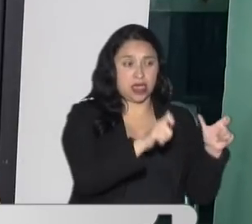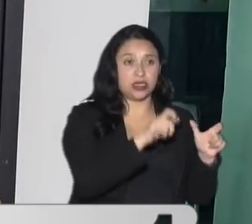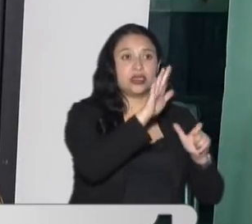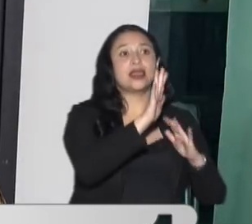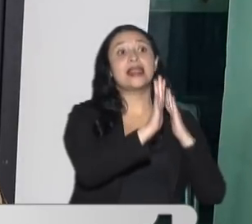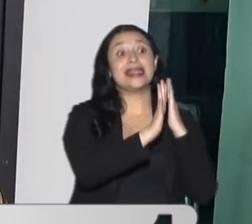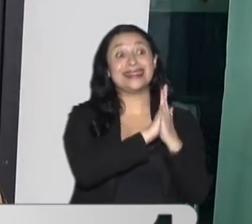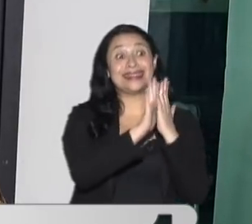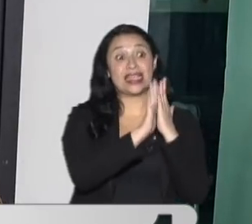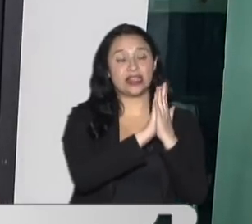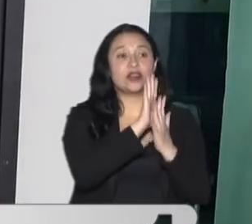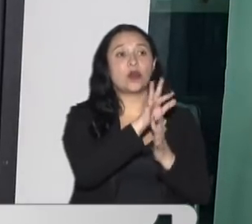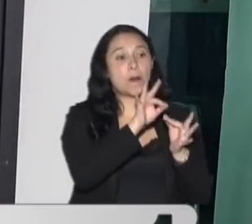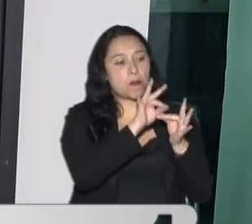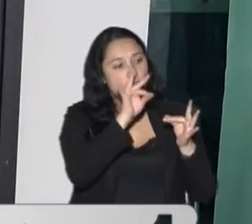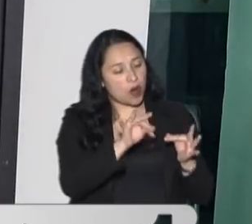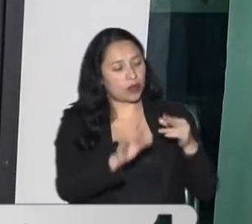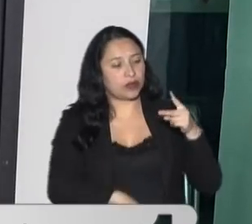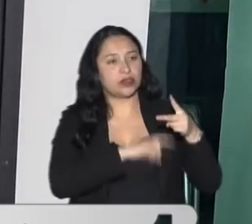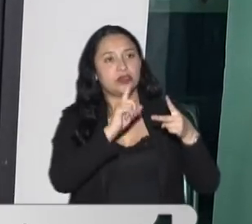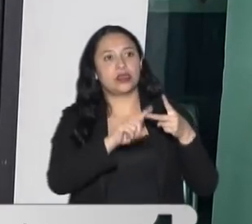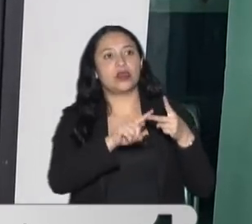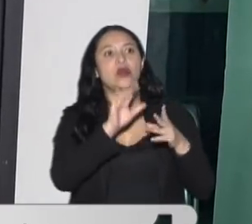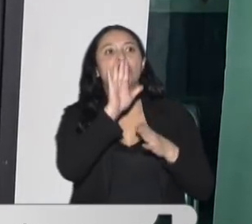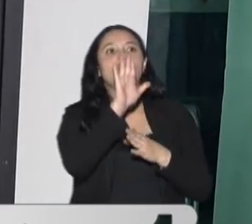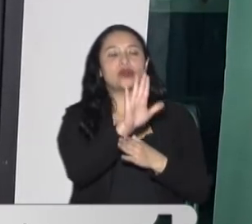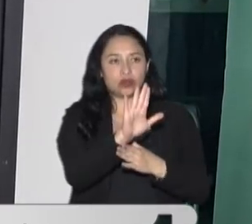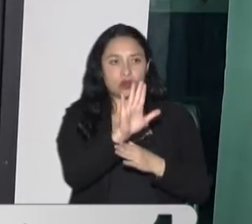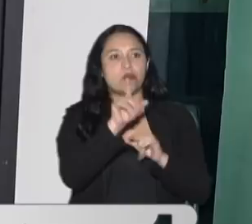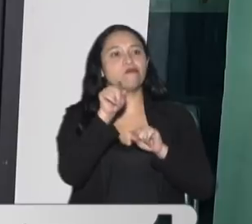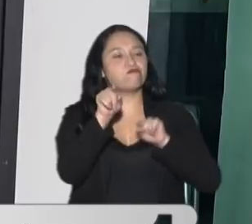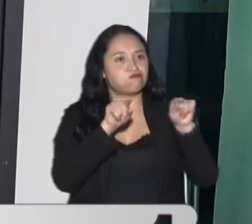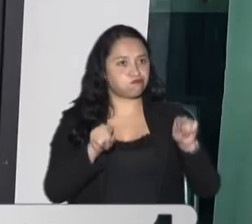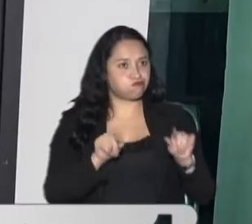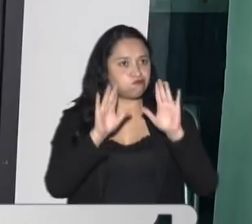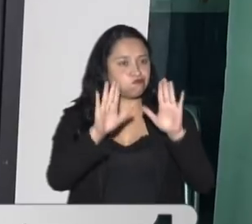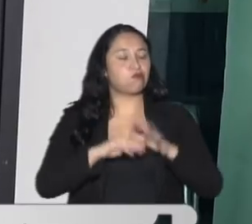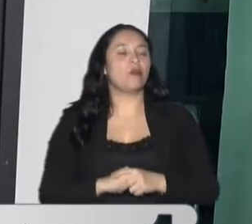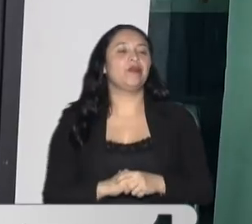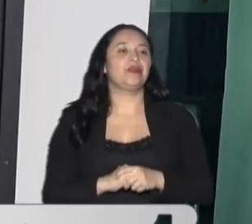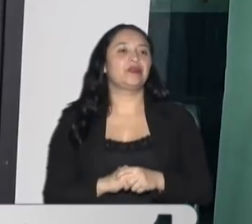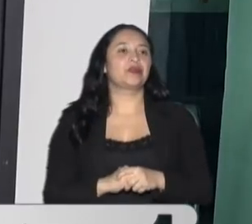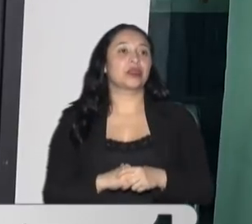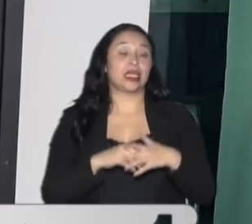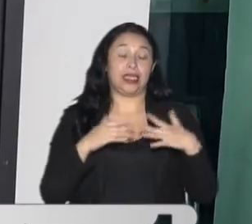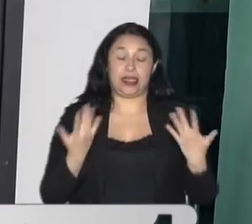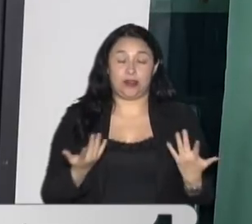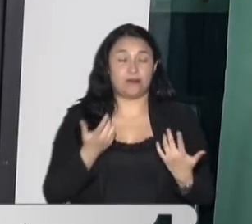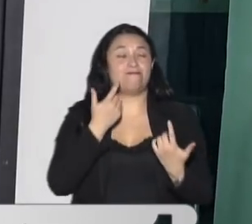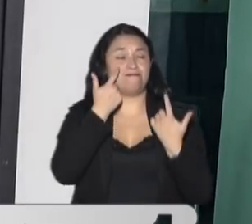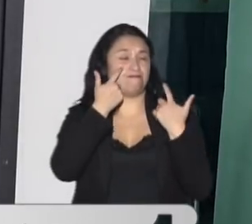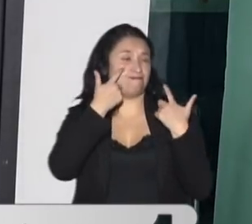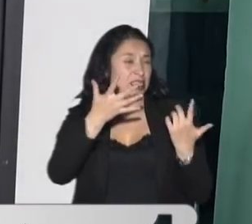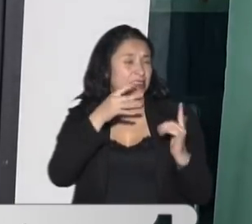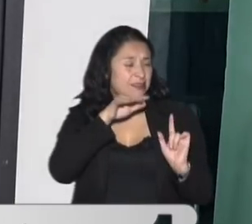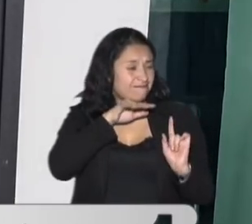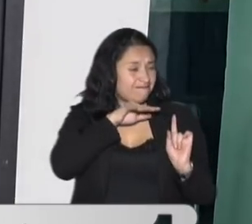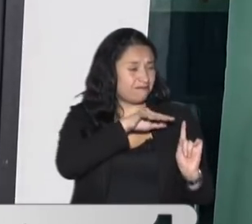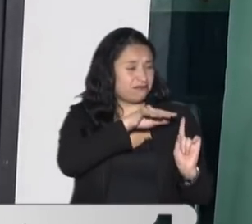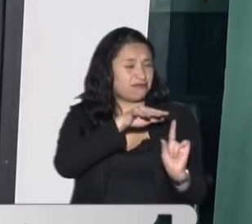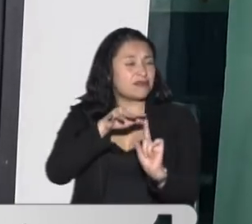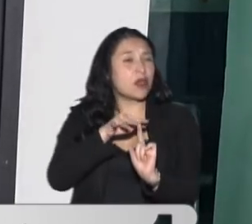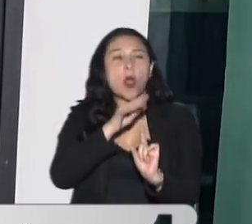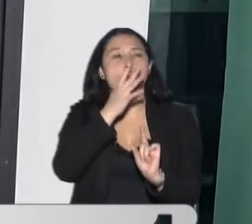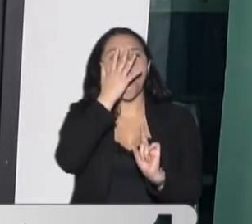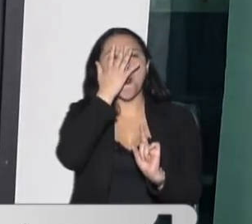centro de Puerto Colombia y otra en el sector de Altos de Prado. Esto tiene mucha incidencia teniendo en cuenta la cantidad